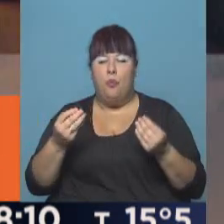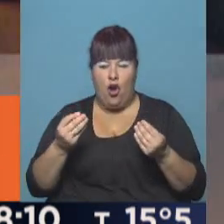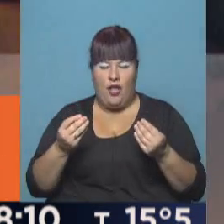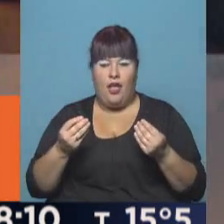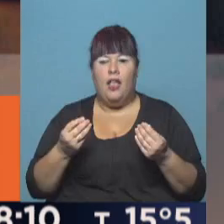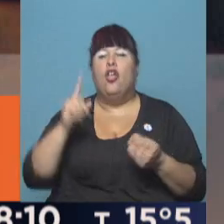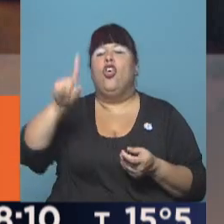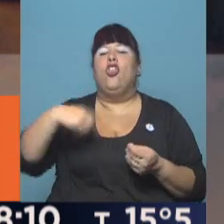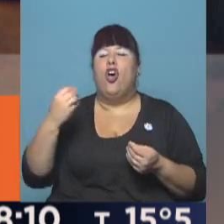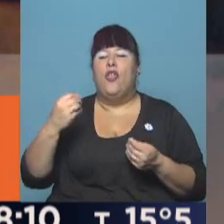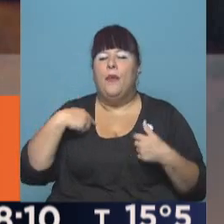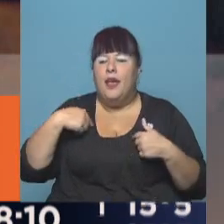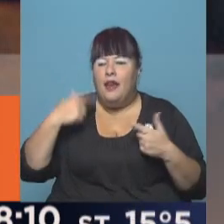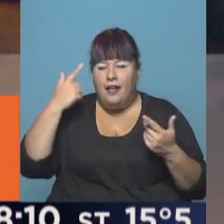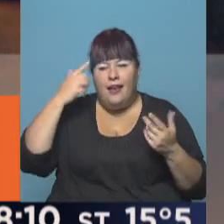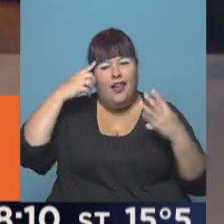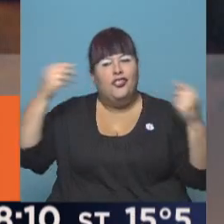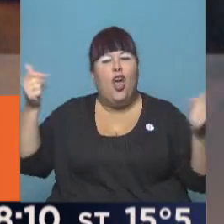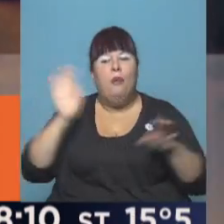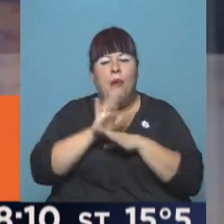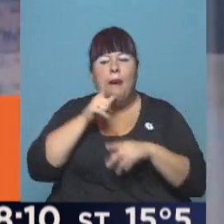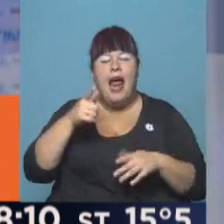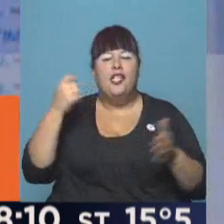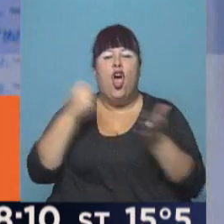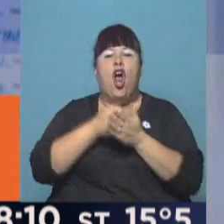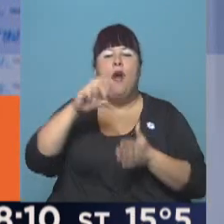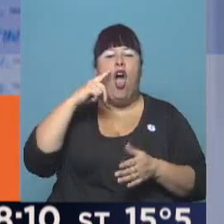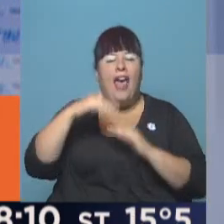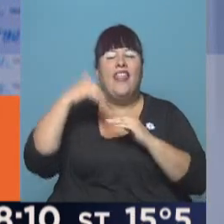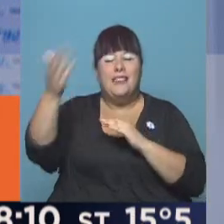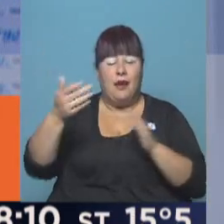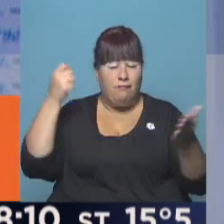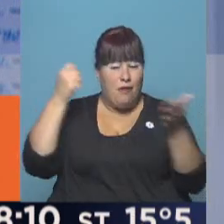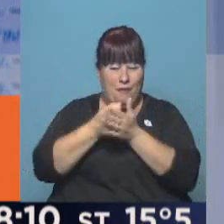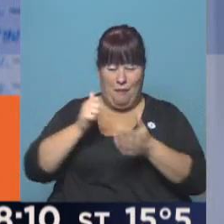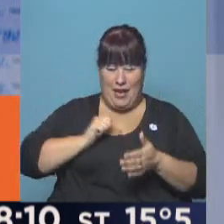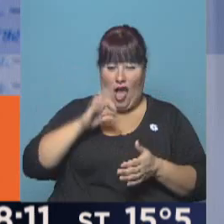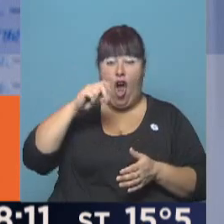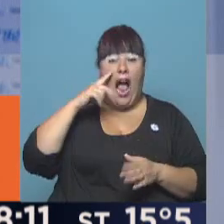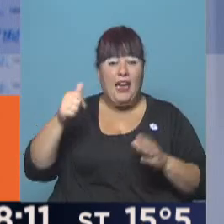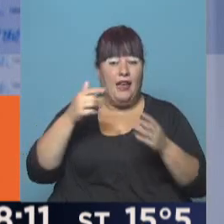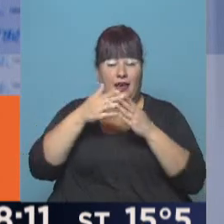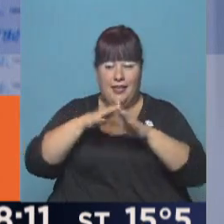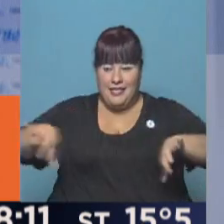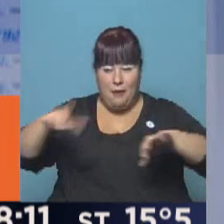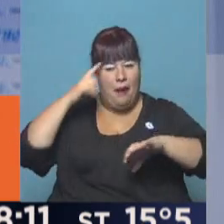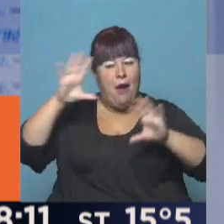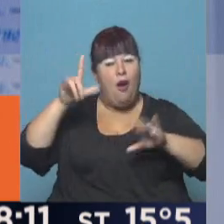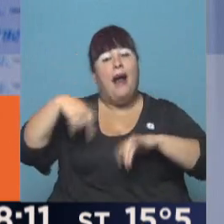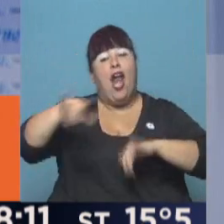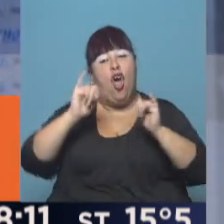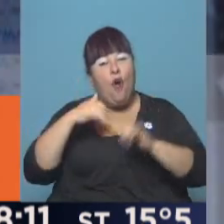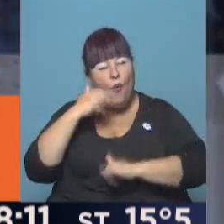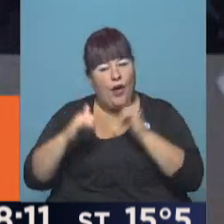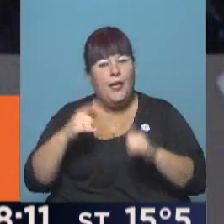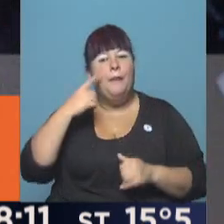entonces ¿dónde viene nuestra amnesia? Y empieza yo creo que después del golpe de Onganía. El golpe de Onganía parte aguas, recuerdo para los más jóvenes,